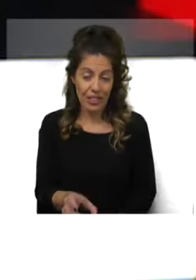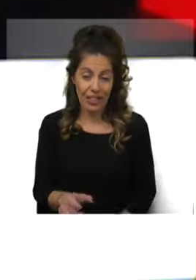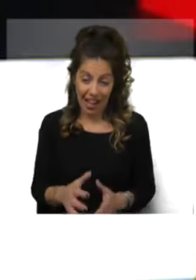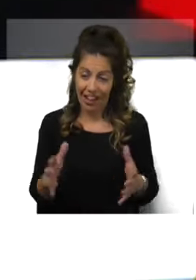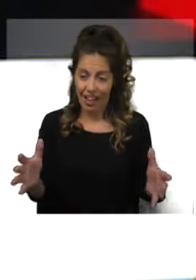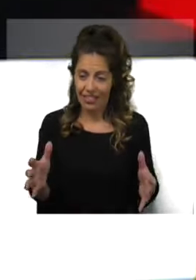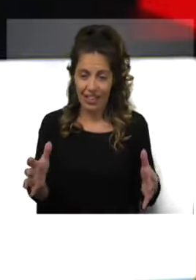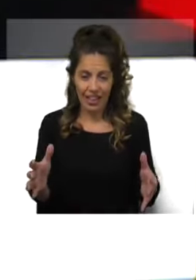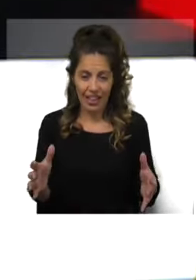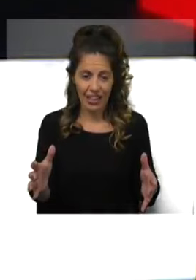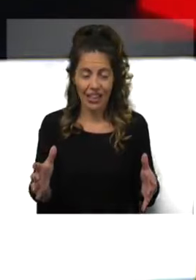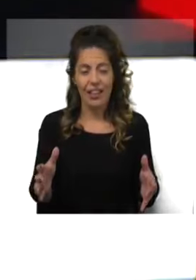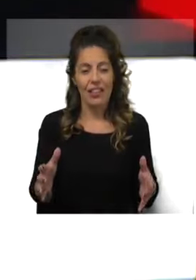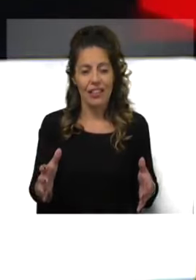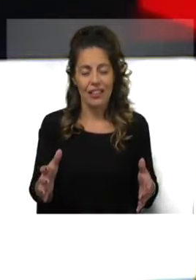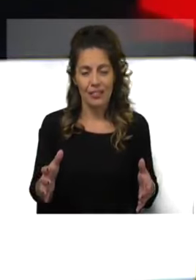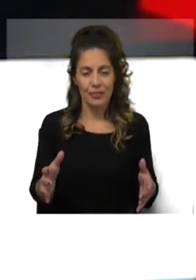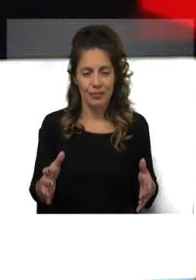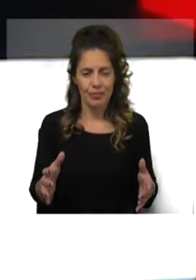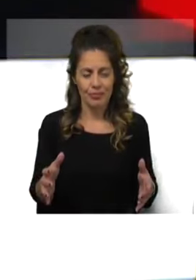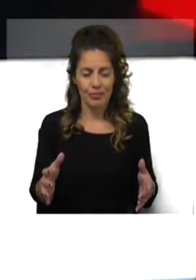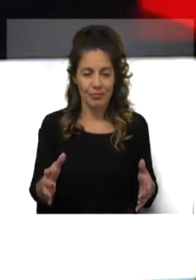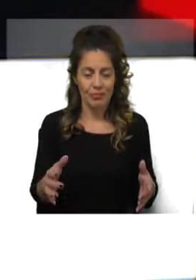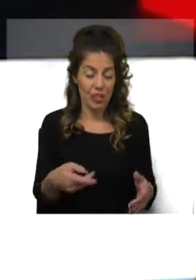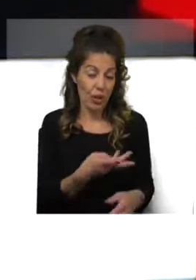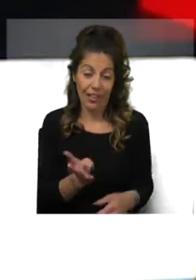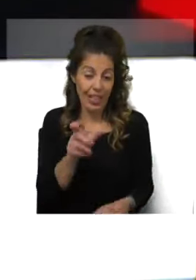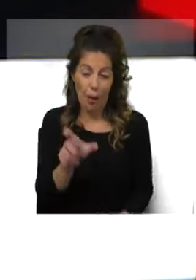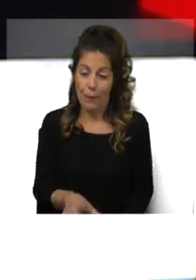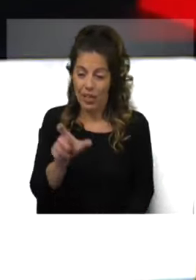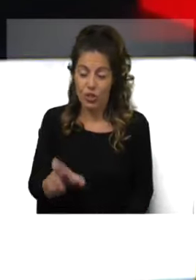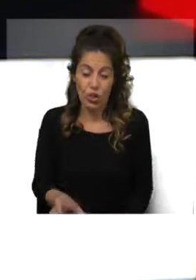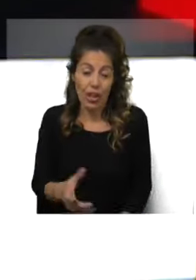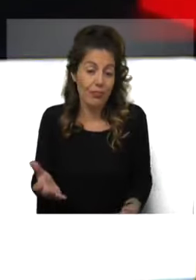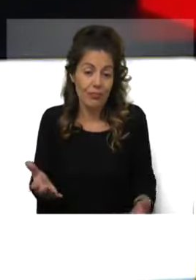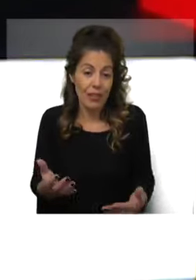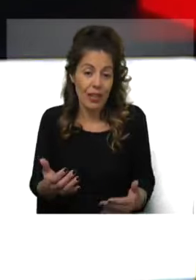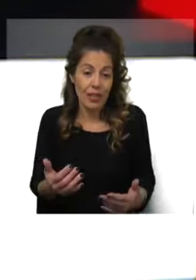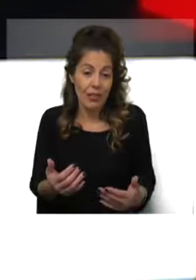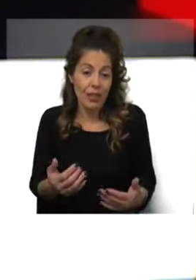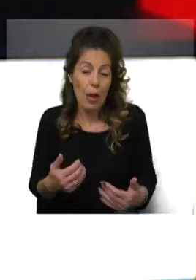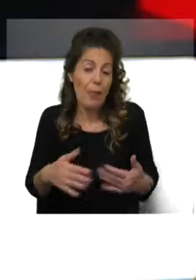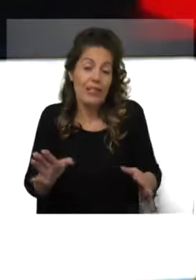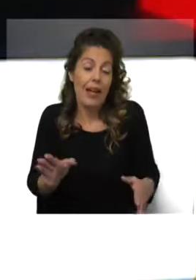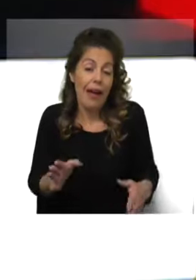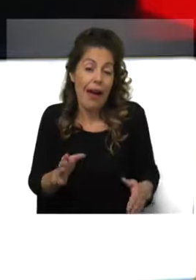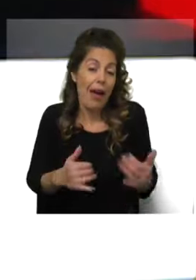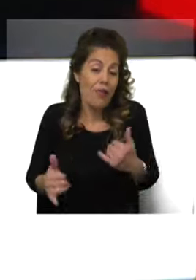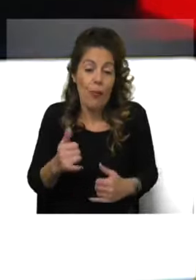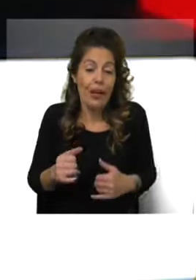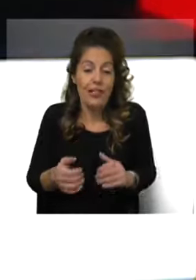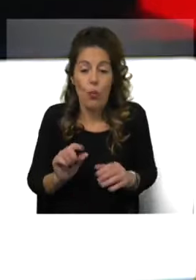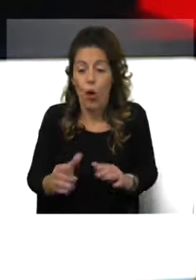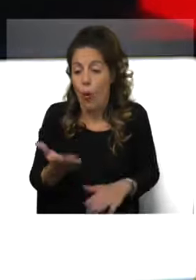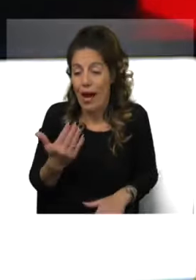época en en nuestro país Eh bueno se se sumergirá más en el tema de la campaña pero pero